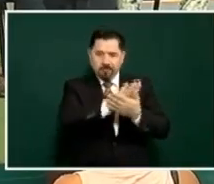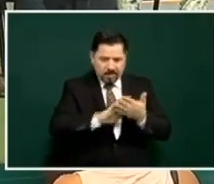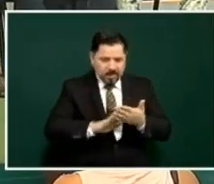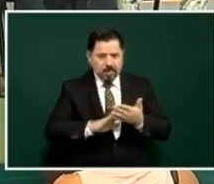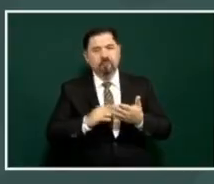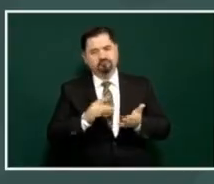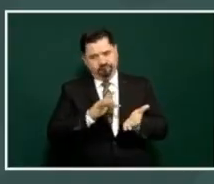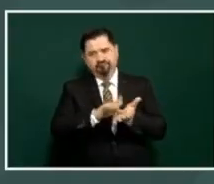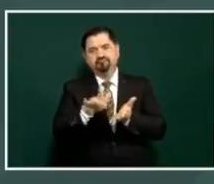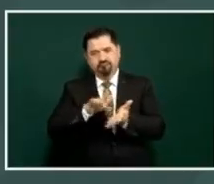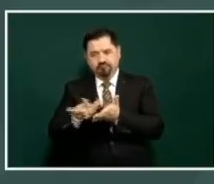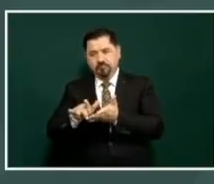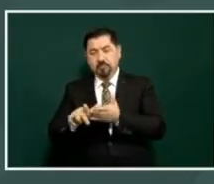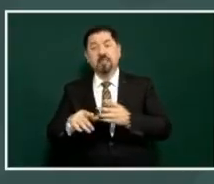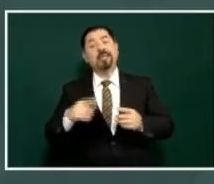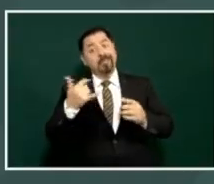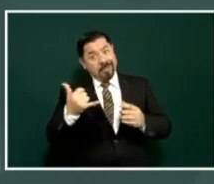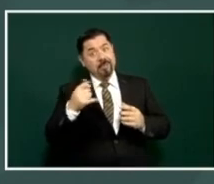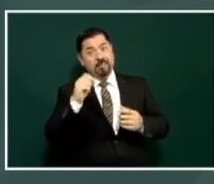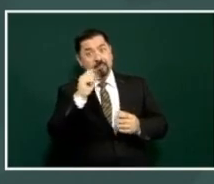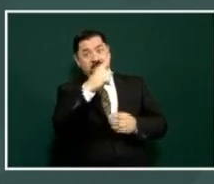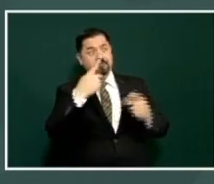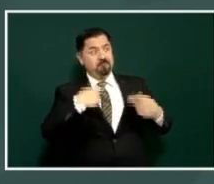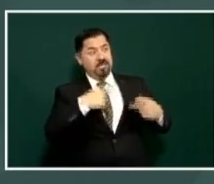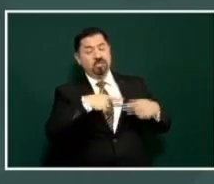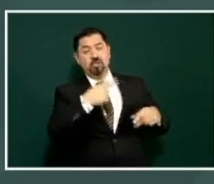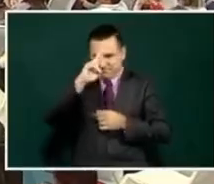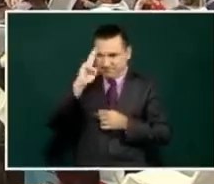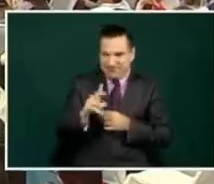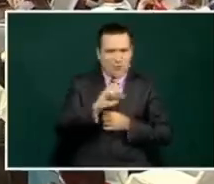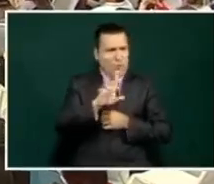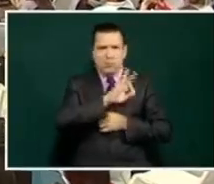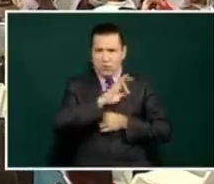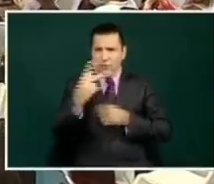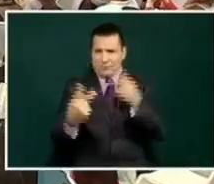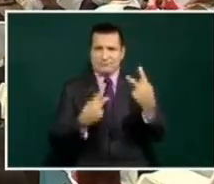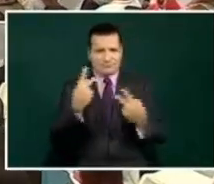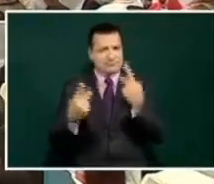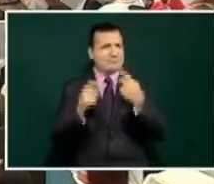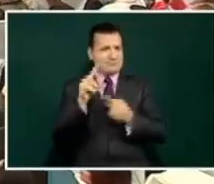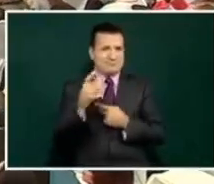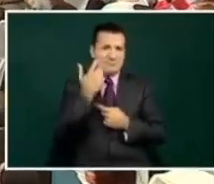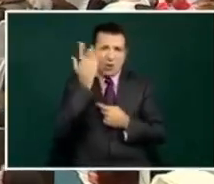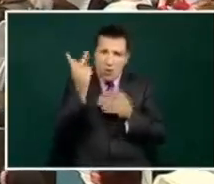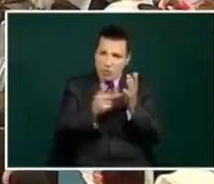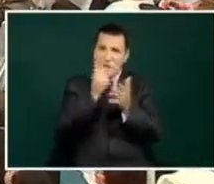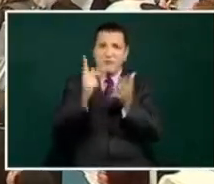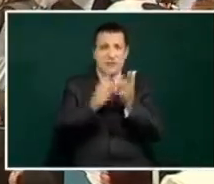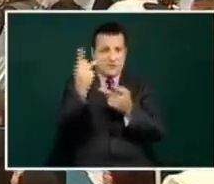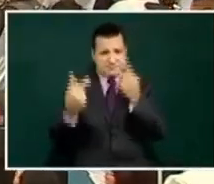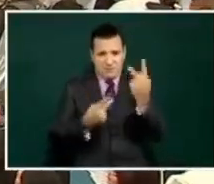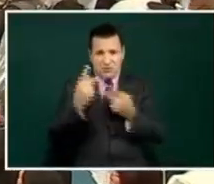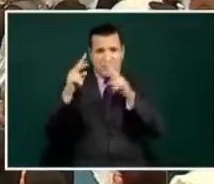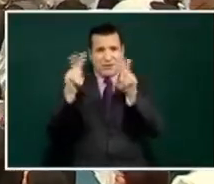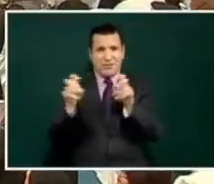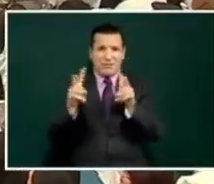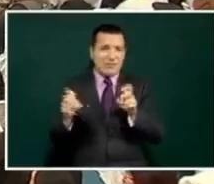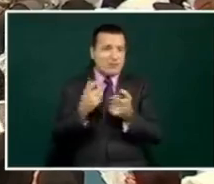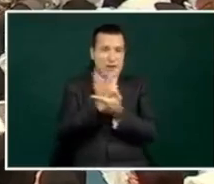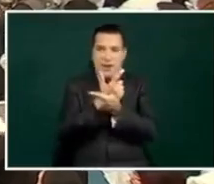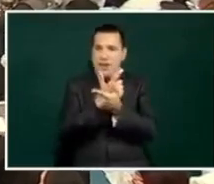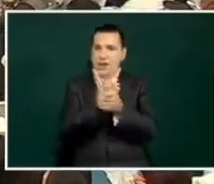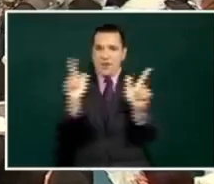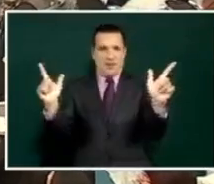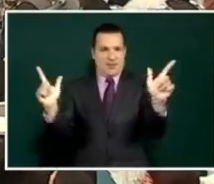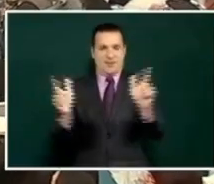ellos hacen, porque el pueblo de México es un pueblo trabajador. Durante la conferencia mañanera, en la que estuvo acompañado por la gobernadora de